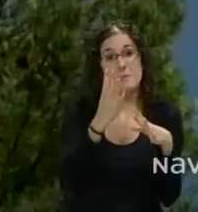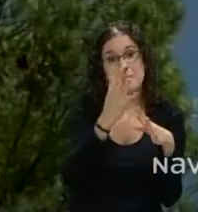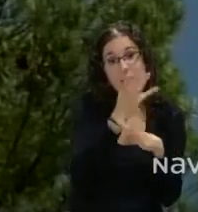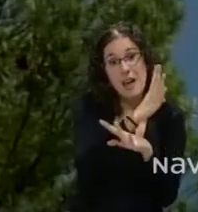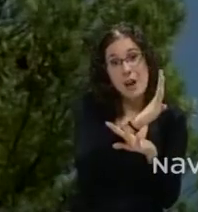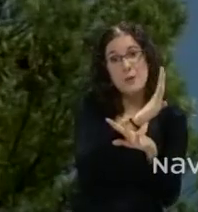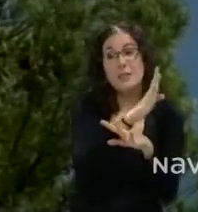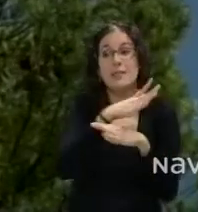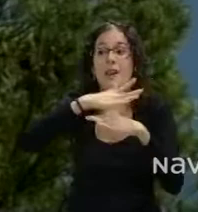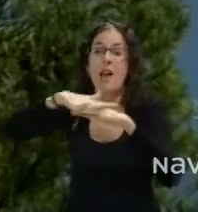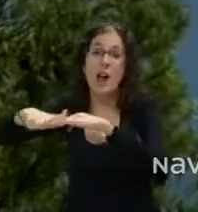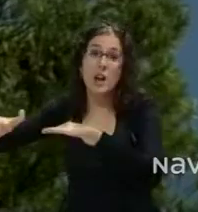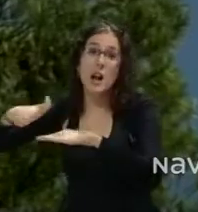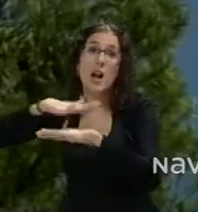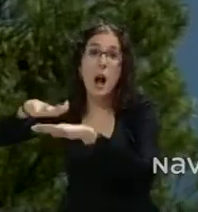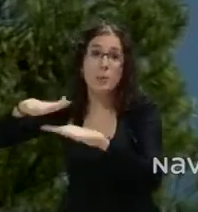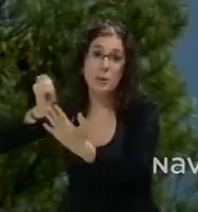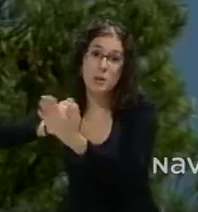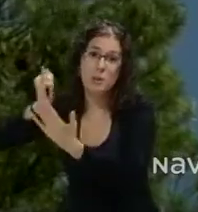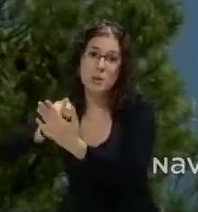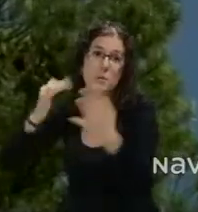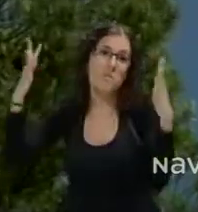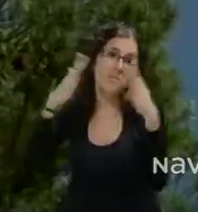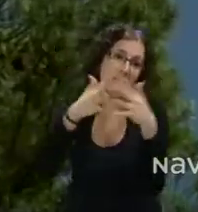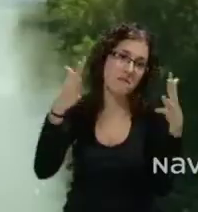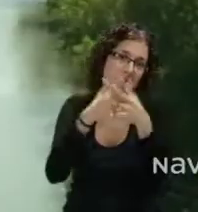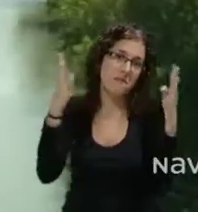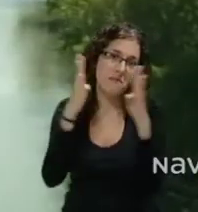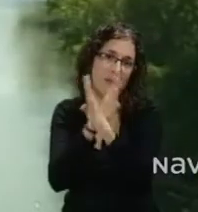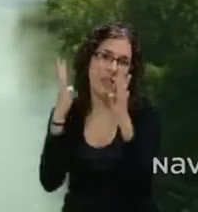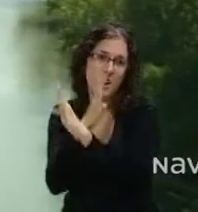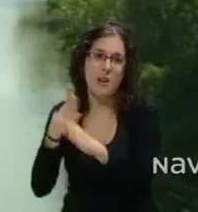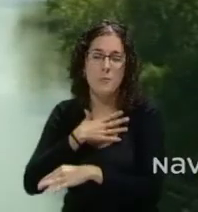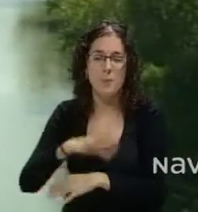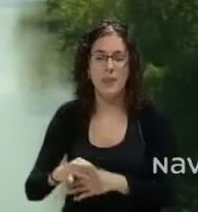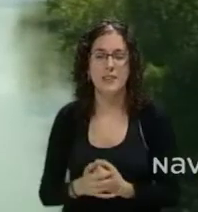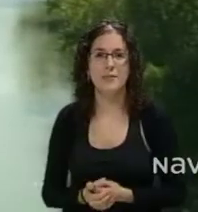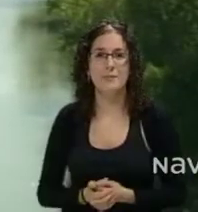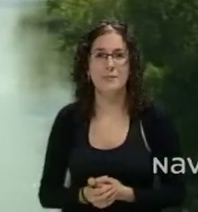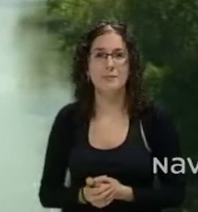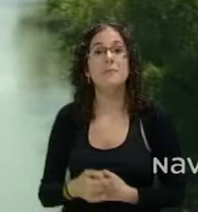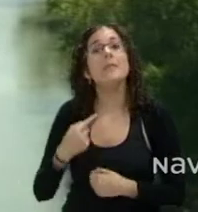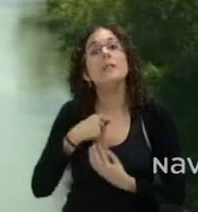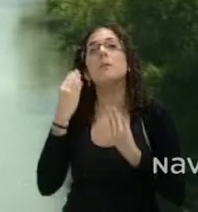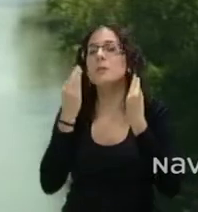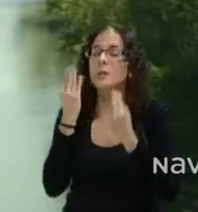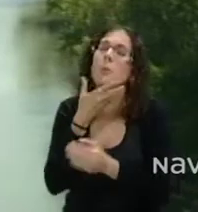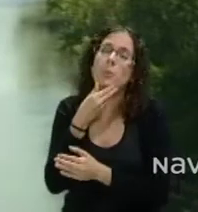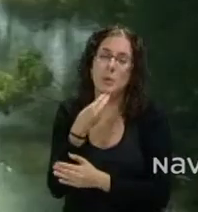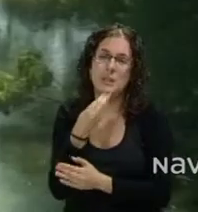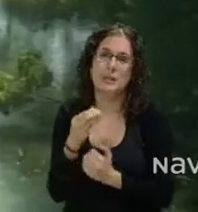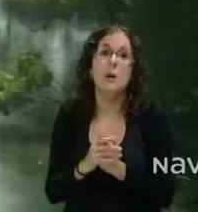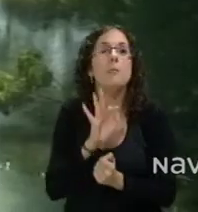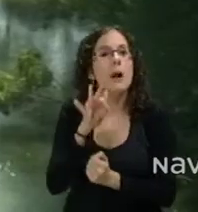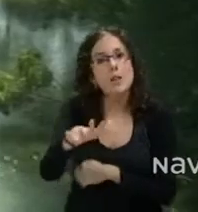que son bastante, yo creo que es un paisaje que cada vez queda menos y es bonito. Por supuesto, las